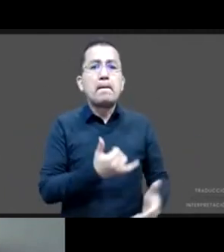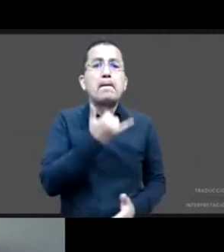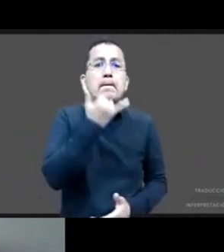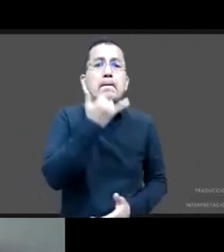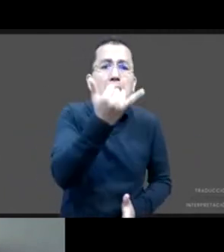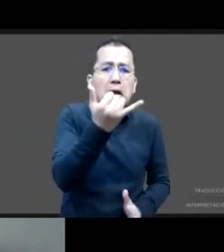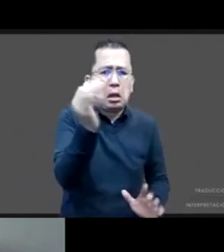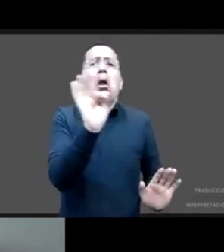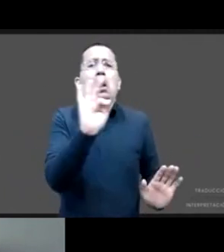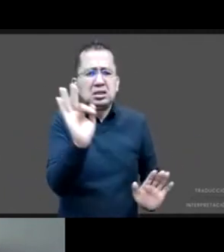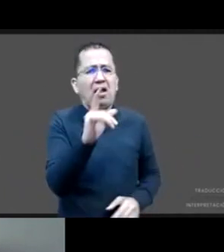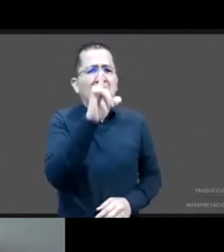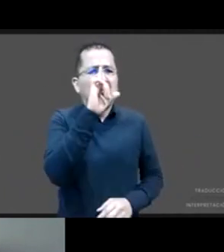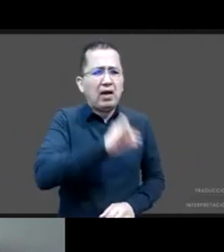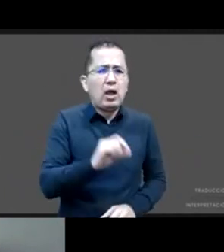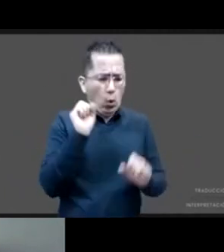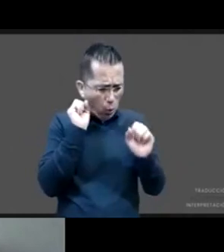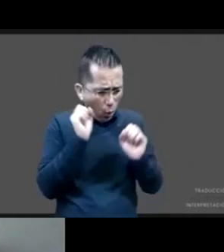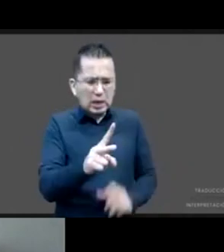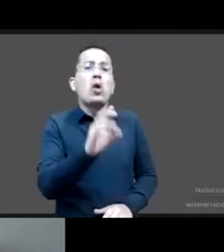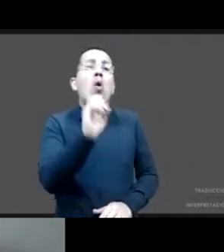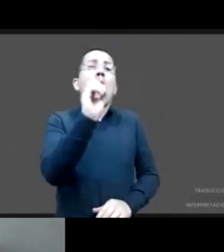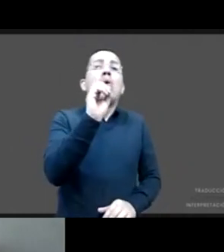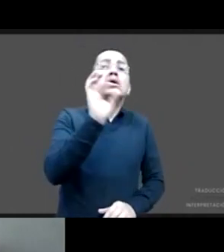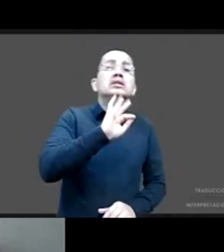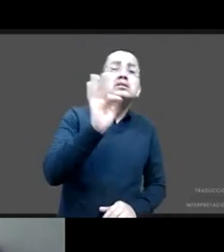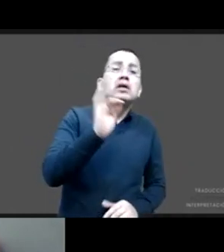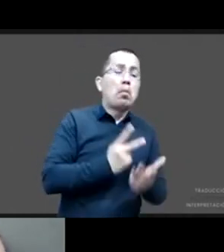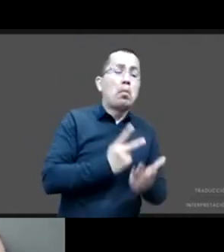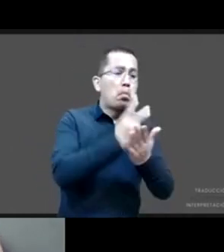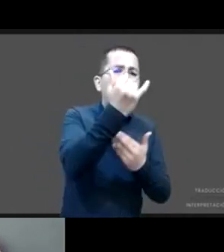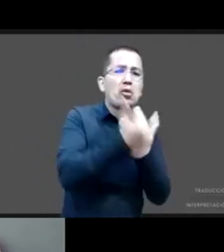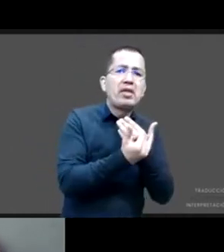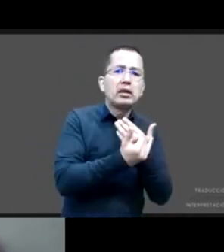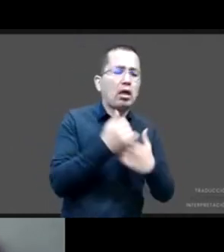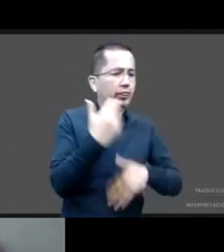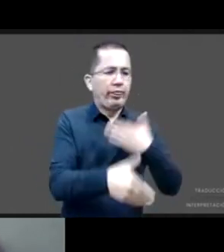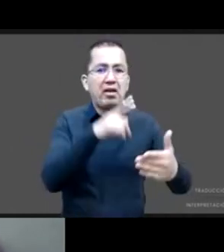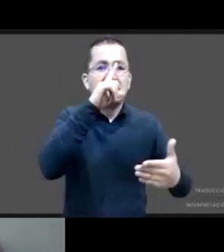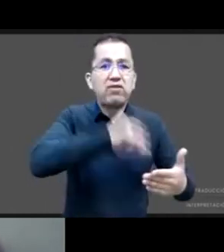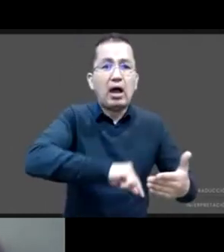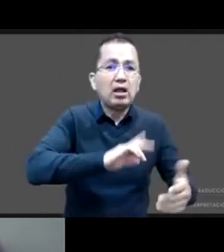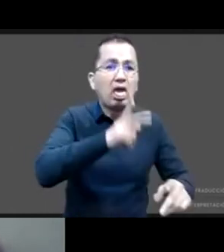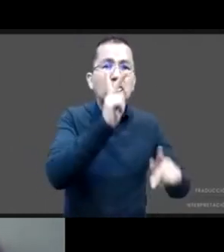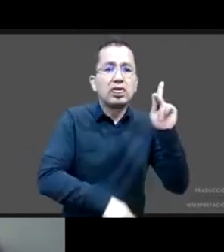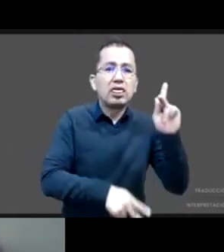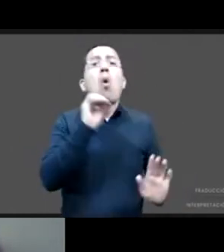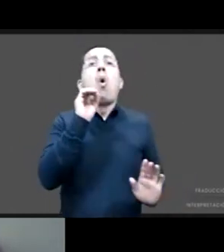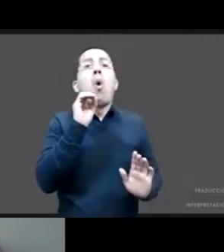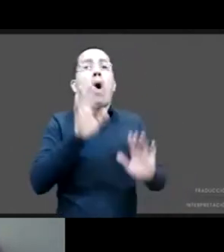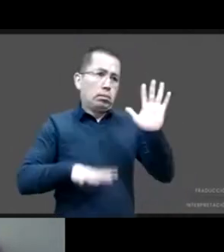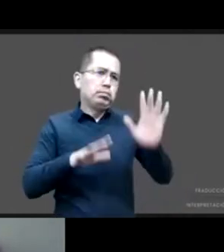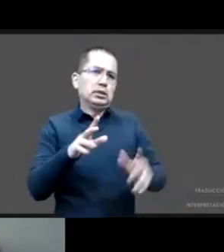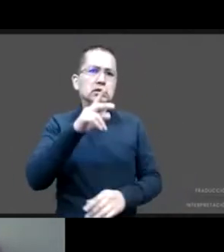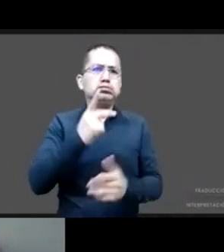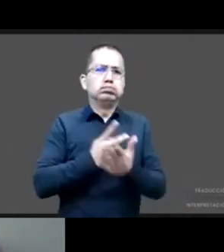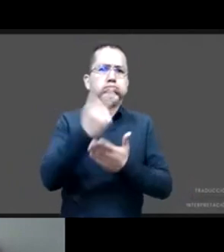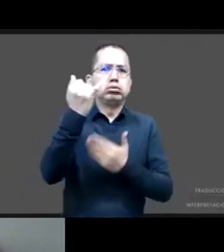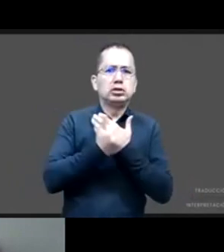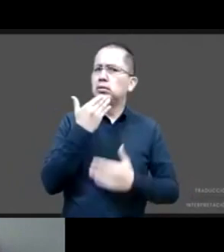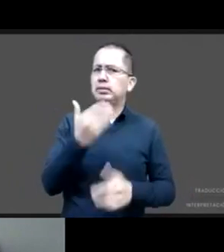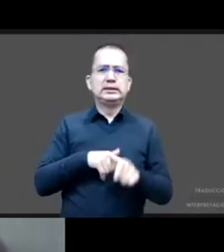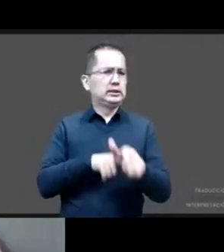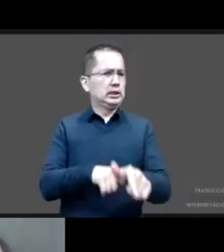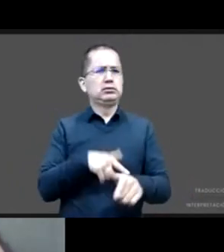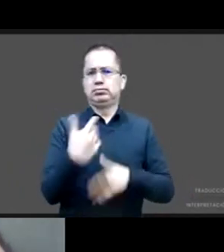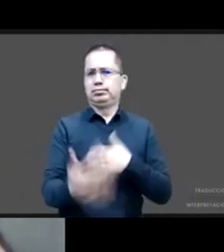que sean esas estrellas fugaces pero habrá proyectos que sin embargo echen raíz y que dejen cosas bastante positivas entonces creo que